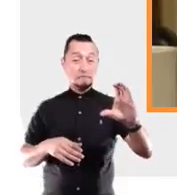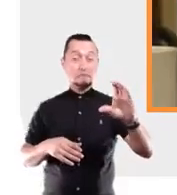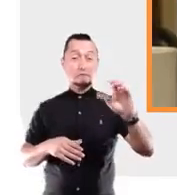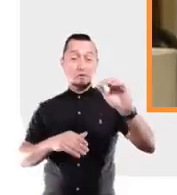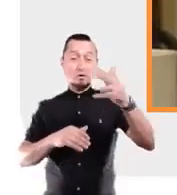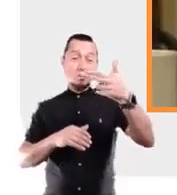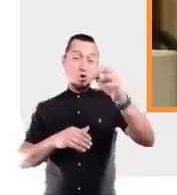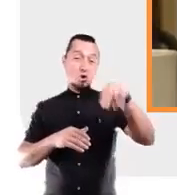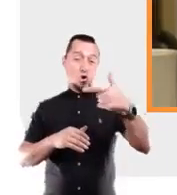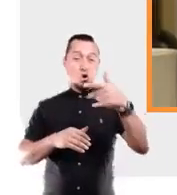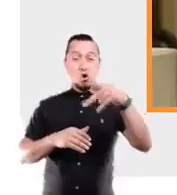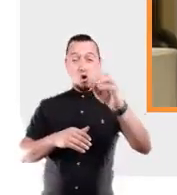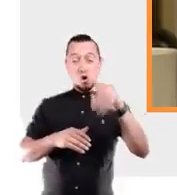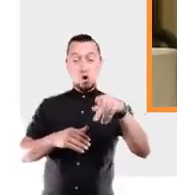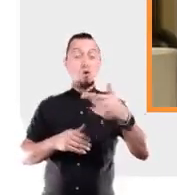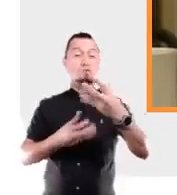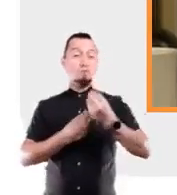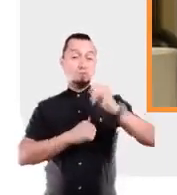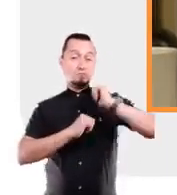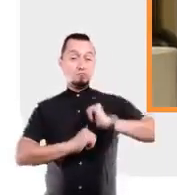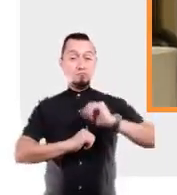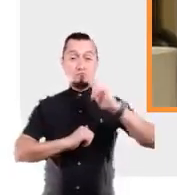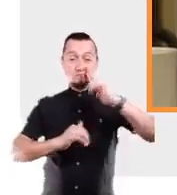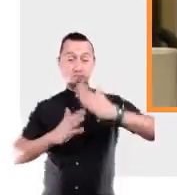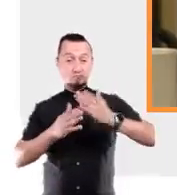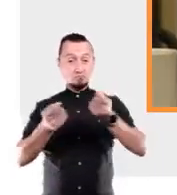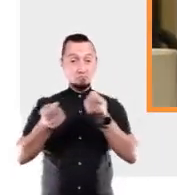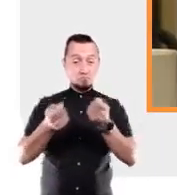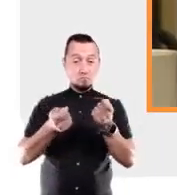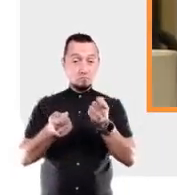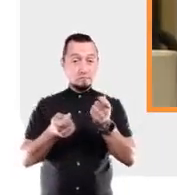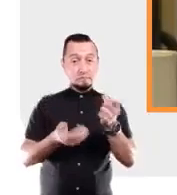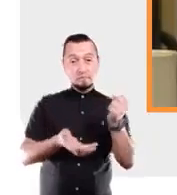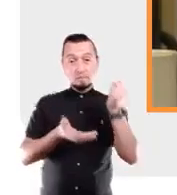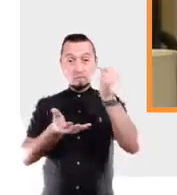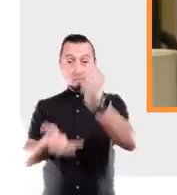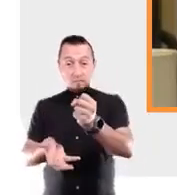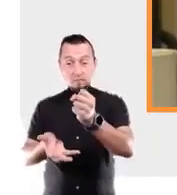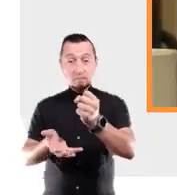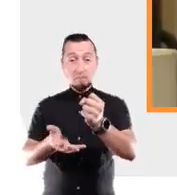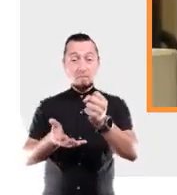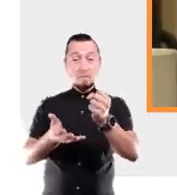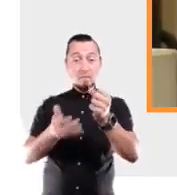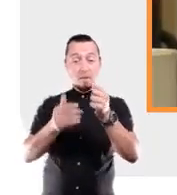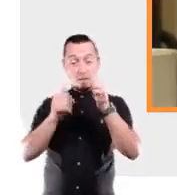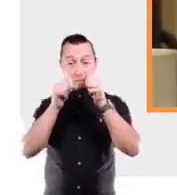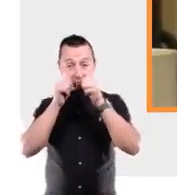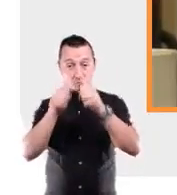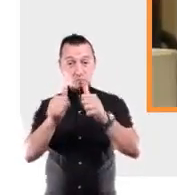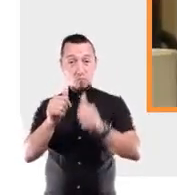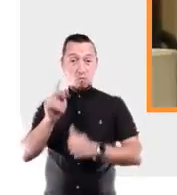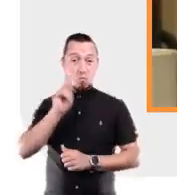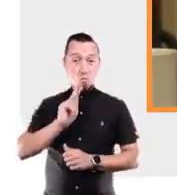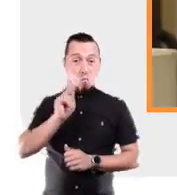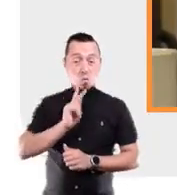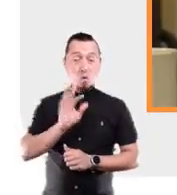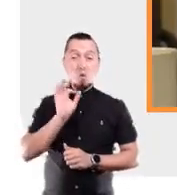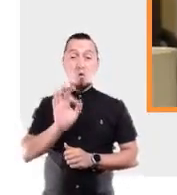el responsable de suministrar, instalar, probar y poner en